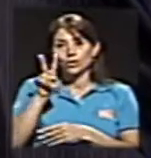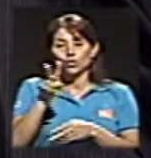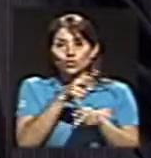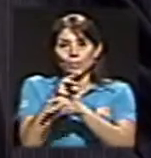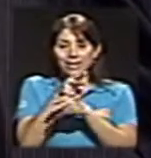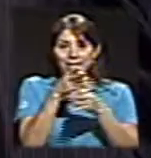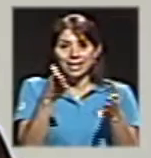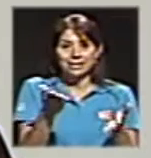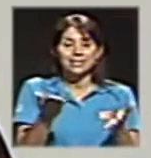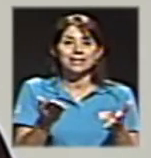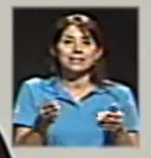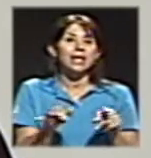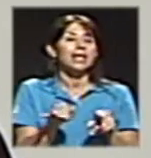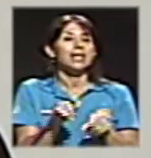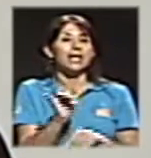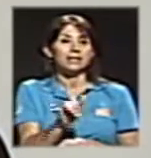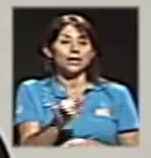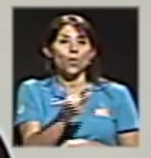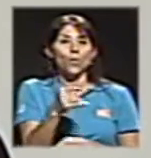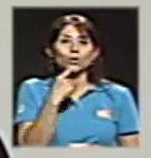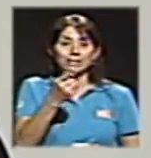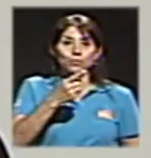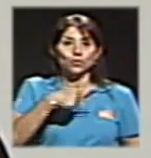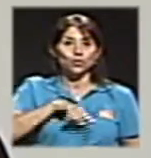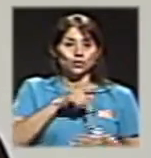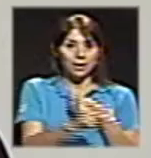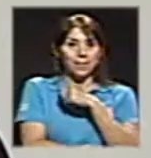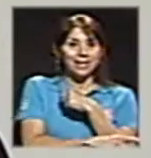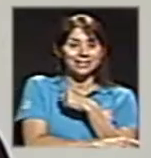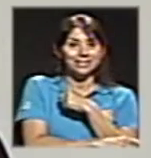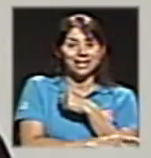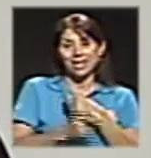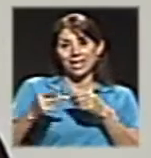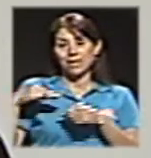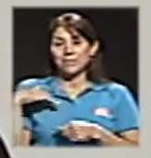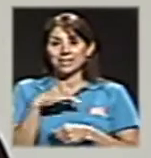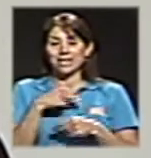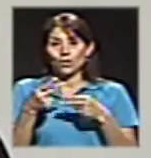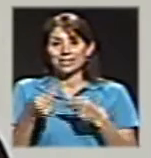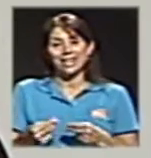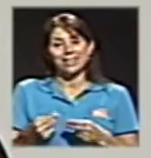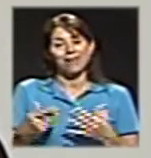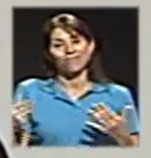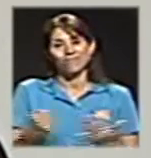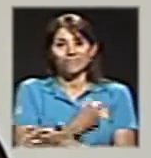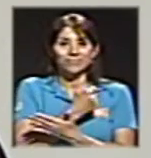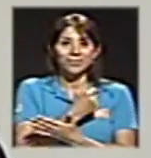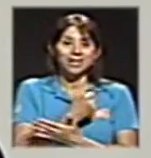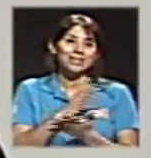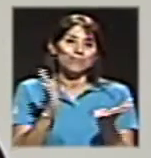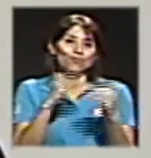Así como decimos que el país y el Ministerio de Hacienda perdió un excelente tesorero, es muy importante